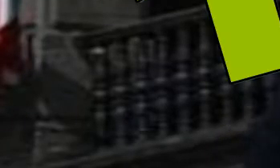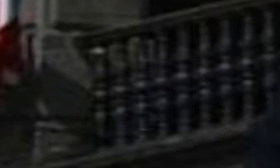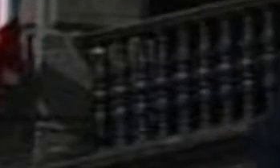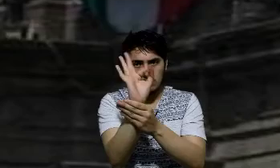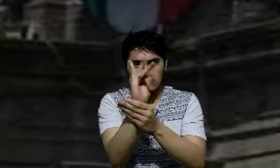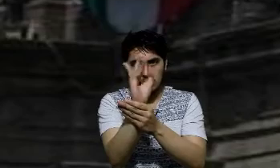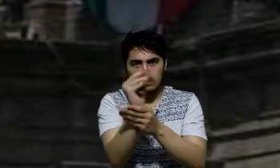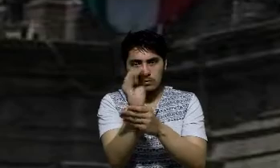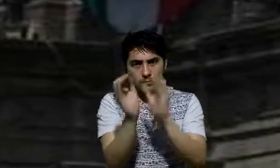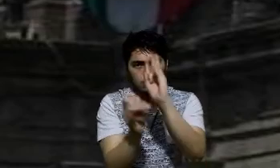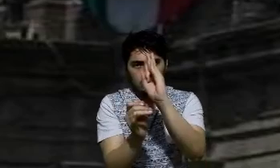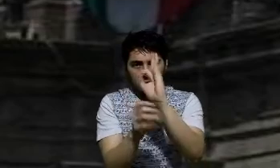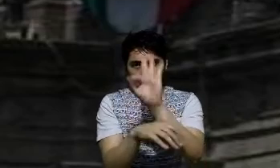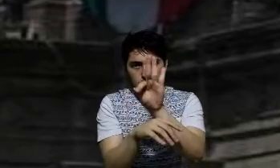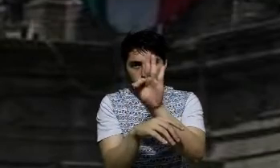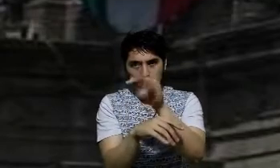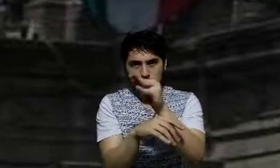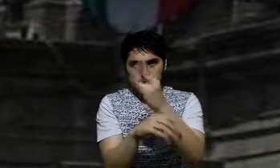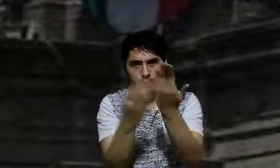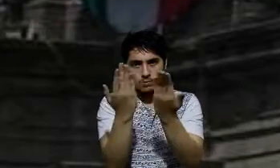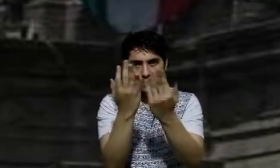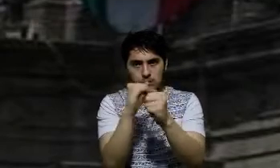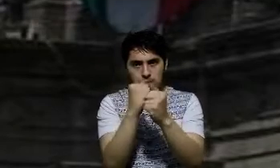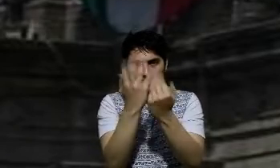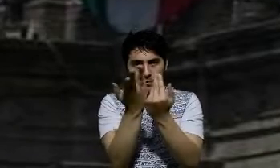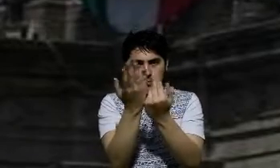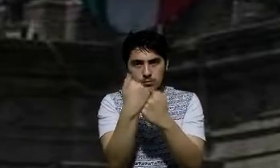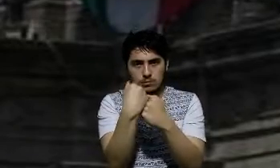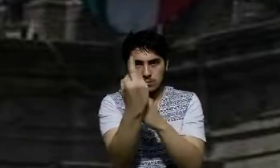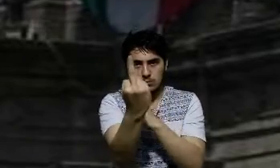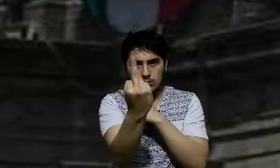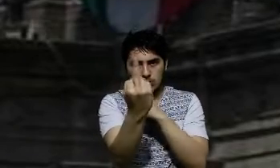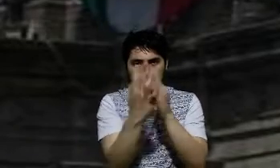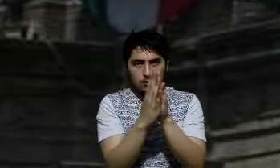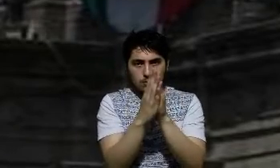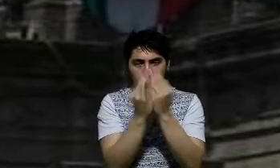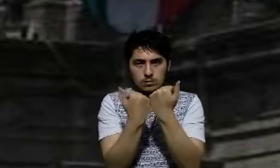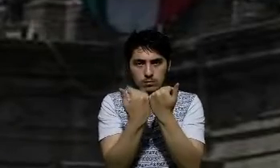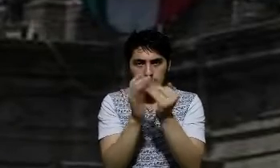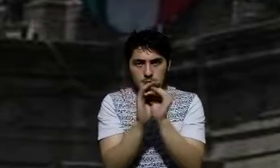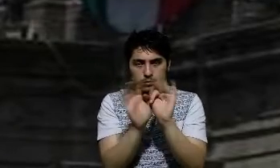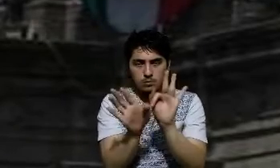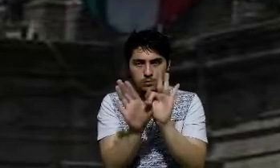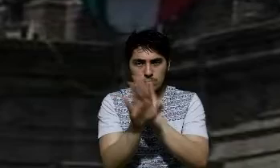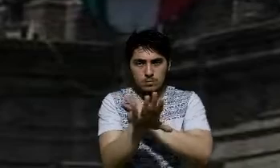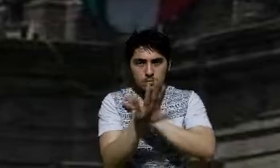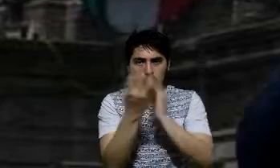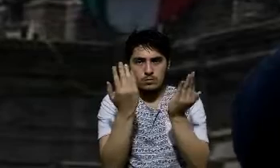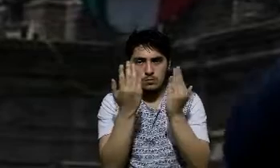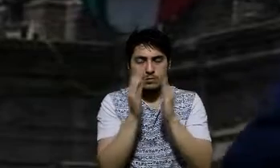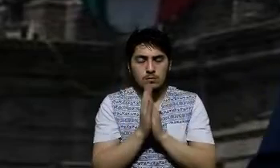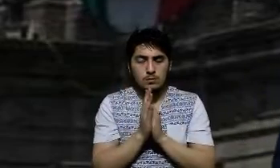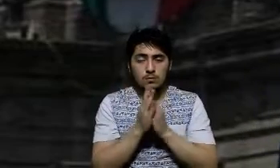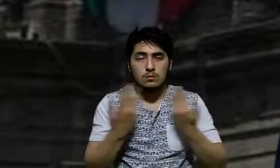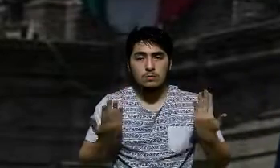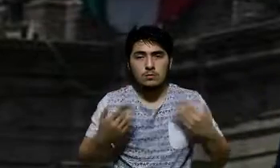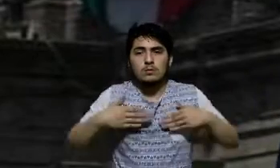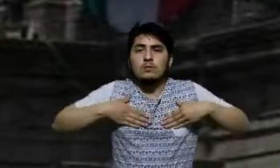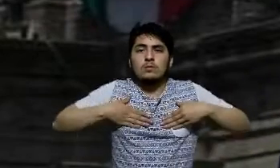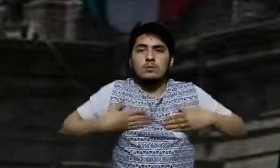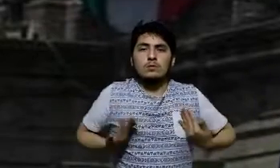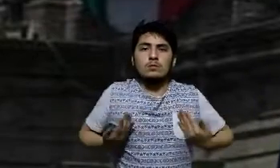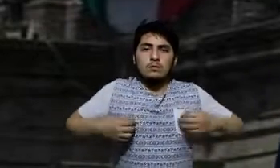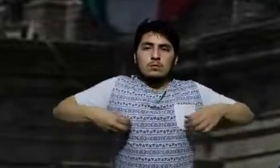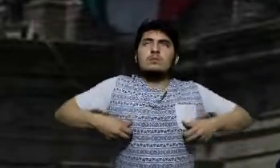16. Para que la pensión alcance, señora chula, por favor, apoya este sexenio. Va a haber el cambio. Ay, señores